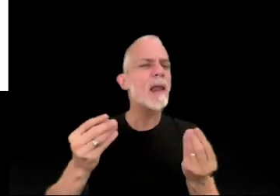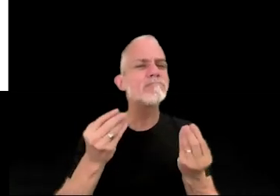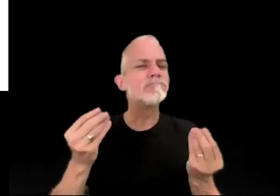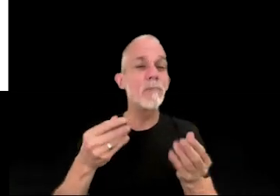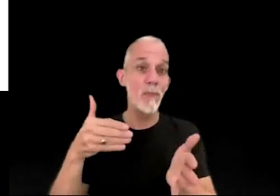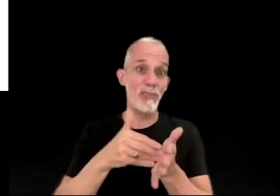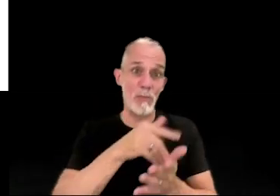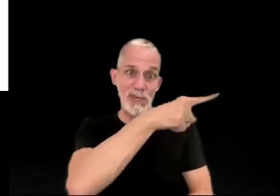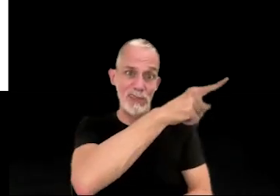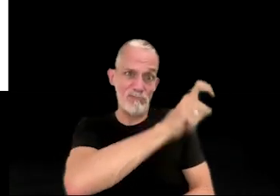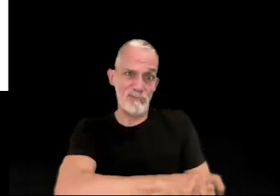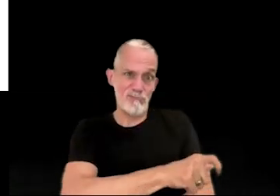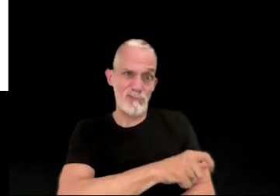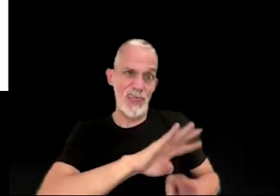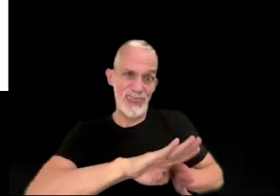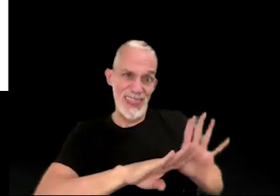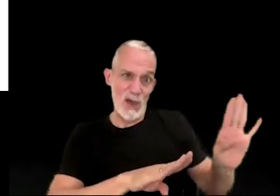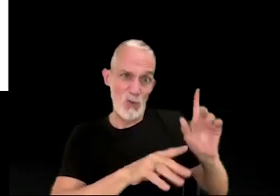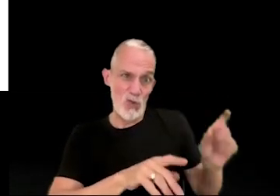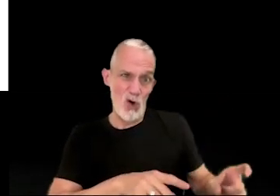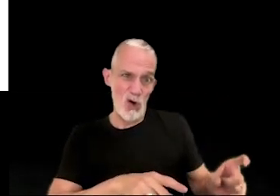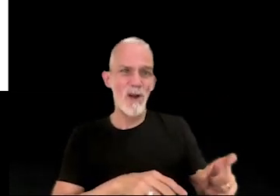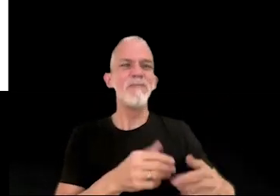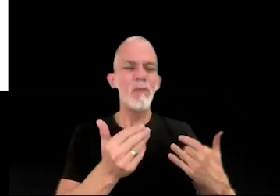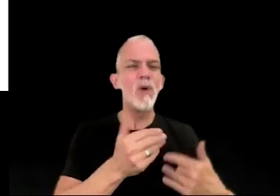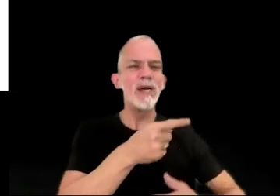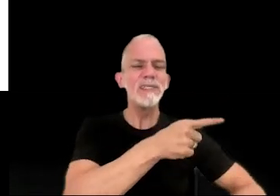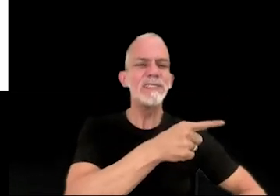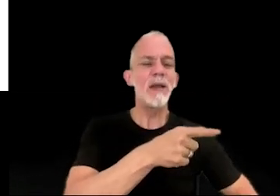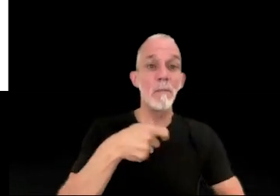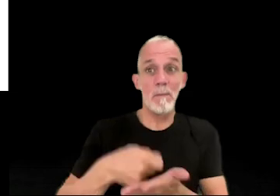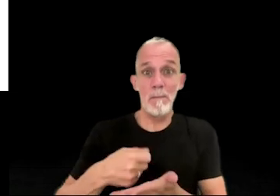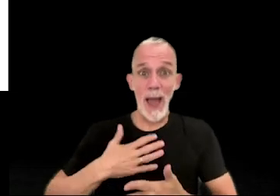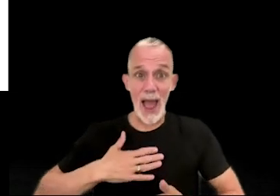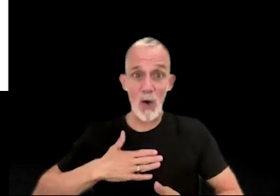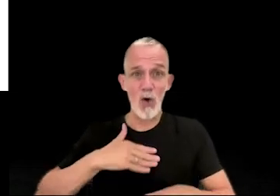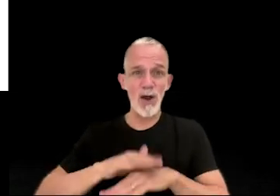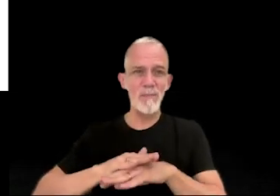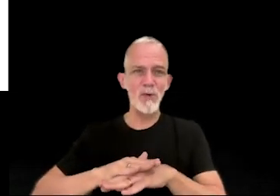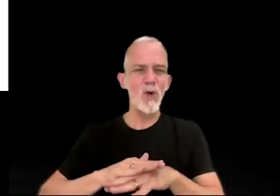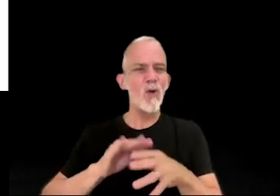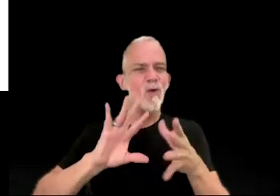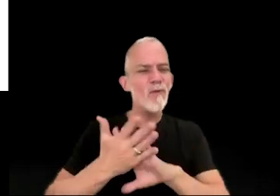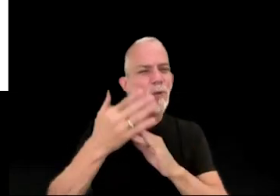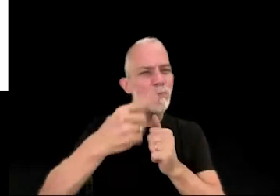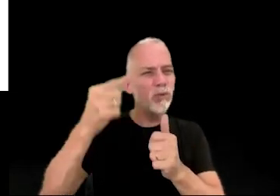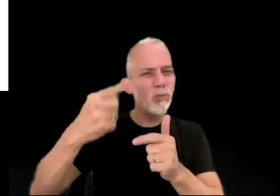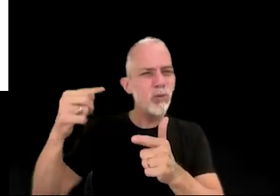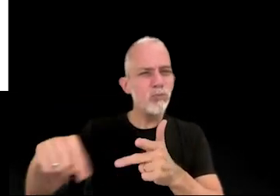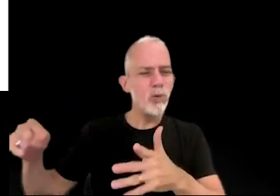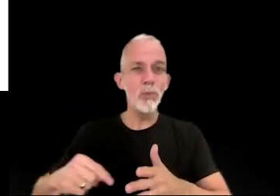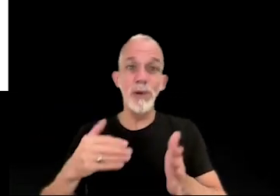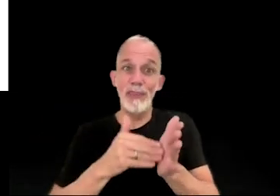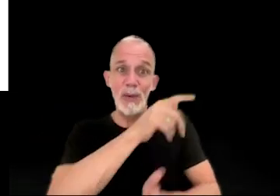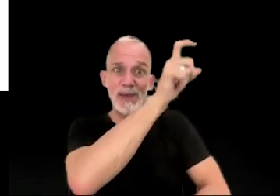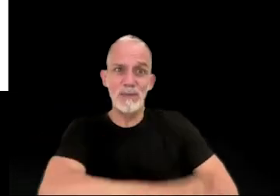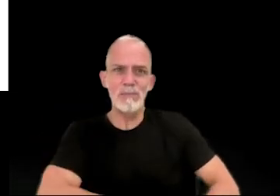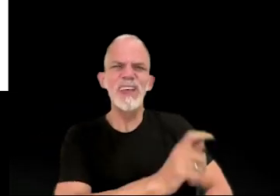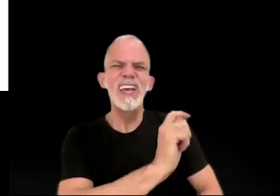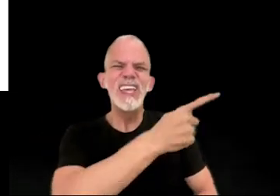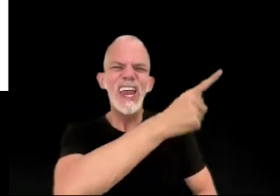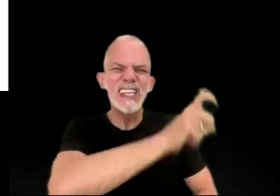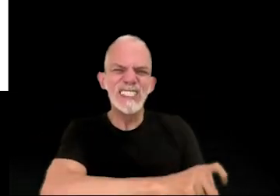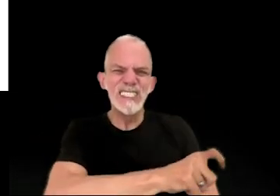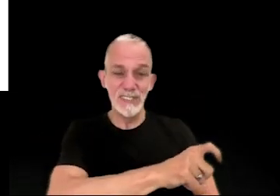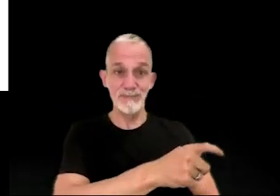deudor principal. Porque ahora vamos a ver que se podría pagar de distintas formas según el tipo de contribuyente. En este caso, el responsable